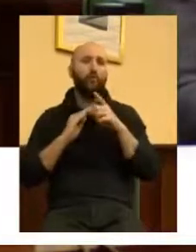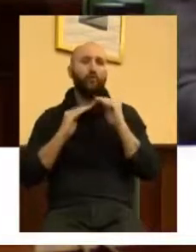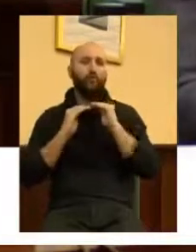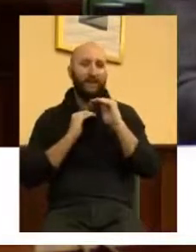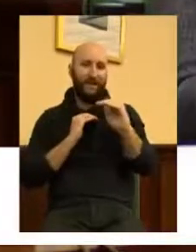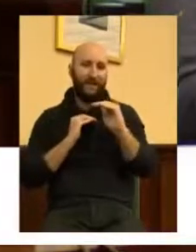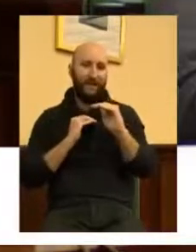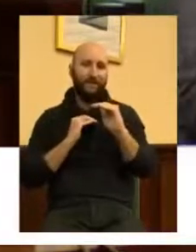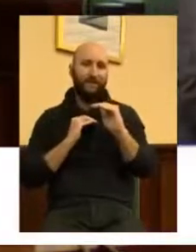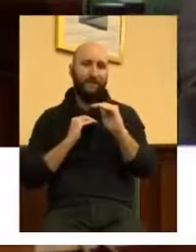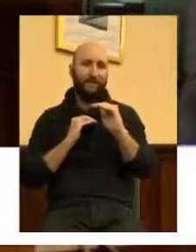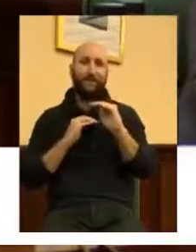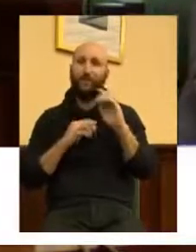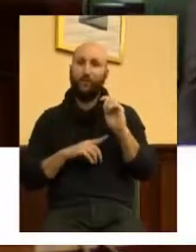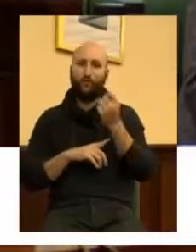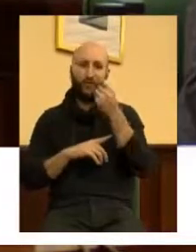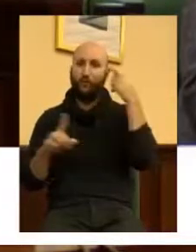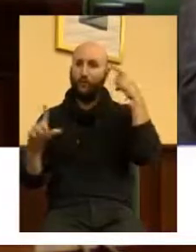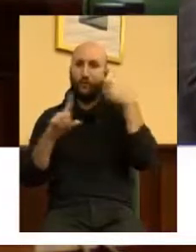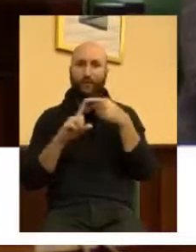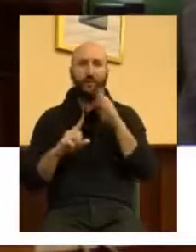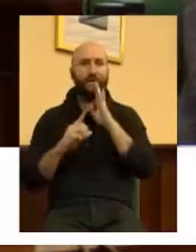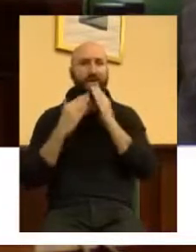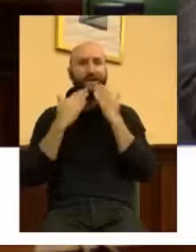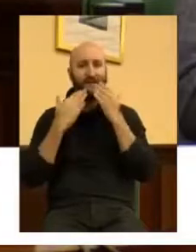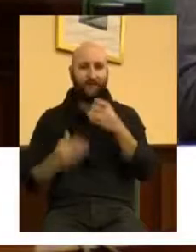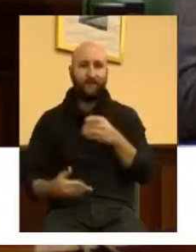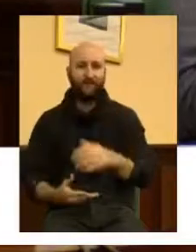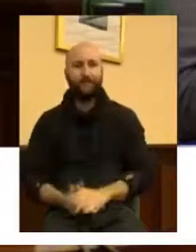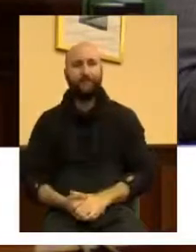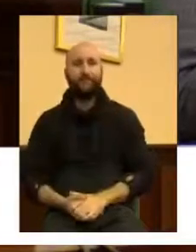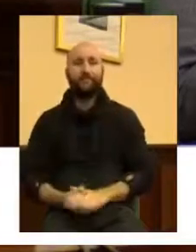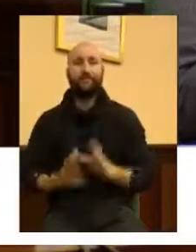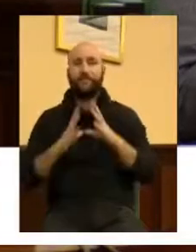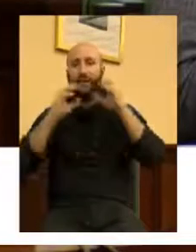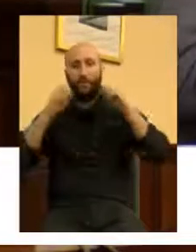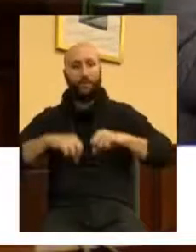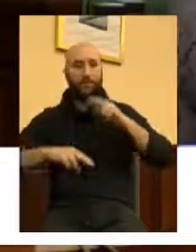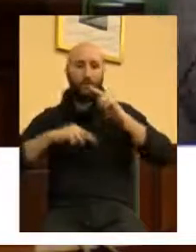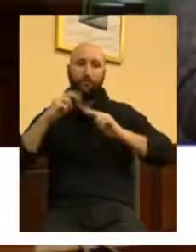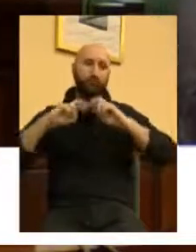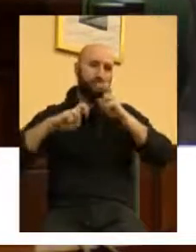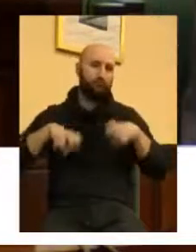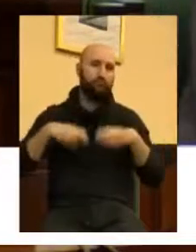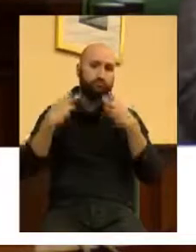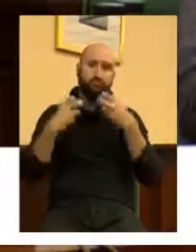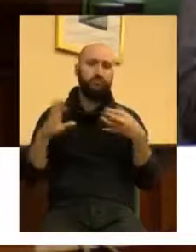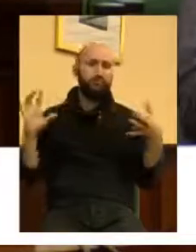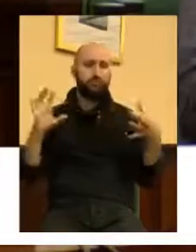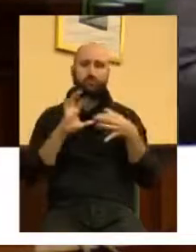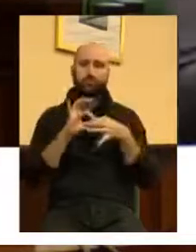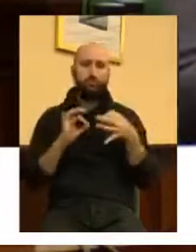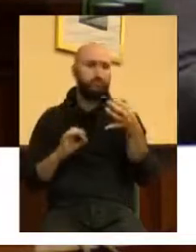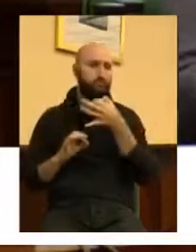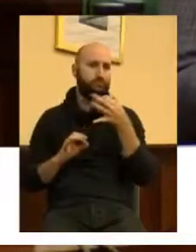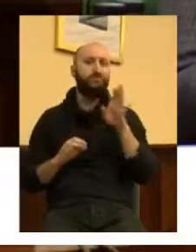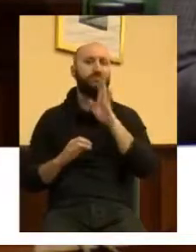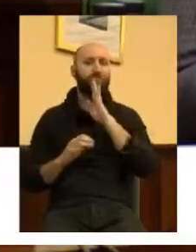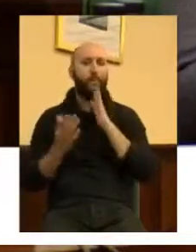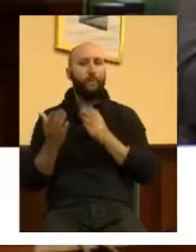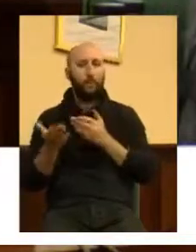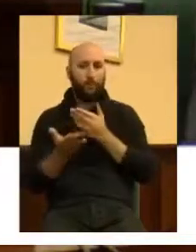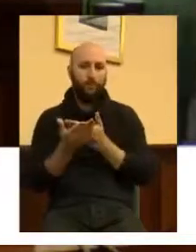hacia allá. Pero es que los objetivos de los acuerdos de reconstrucción encajan absolutamente con esta